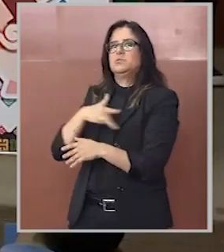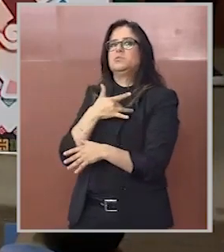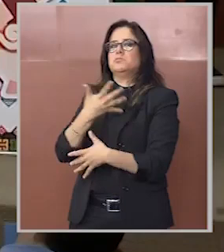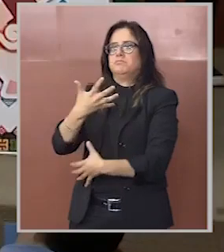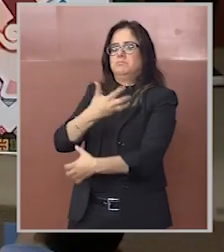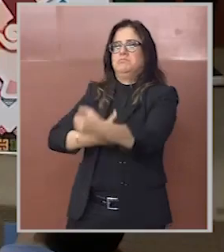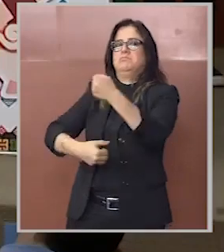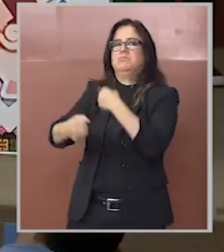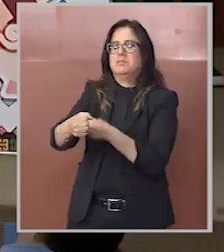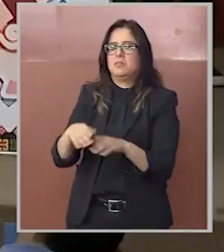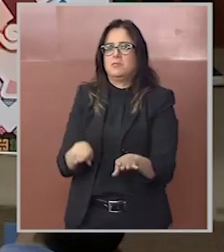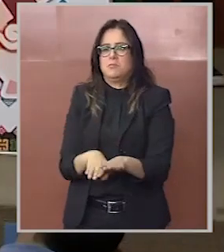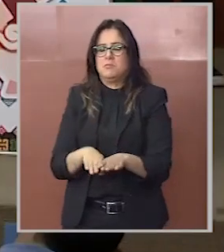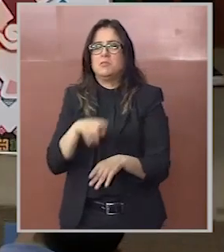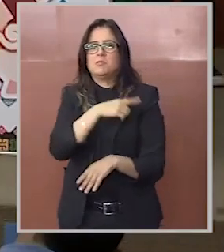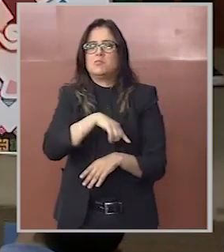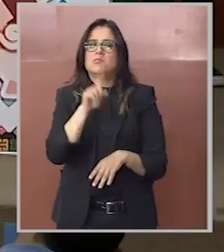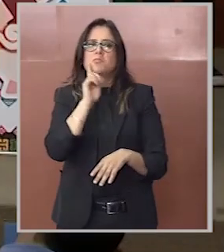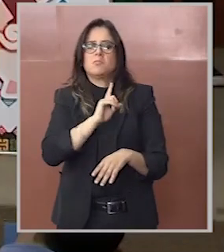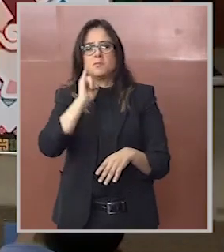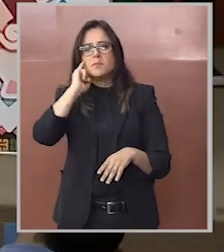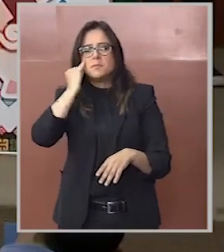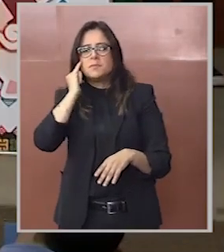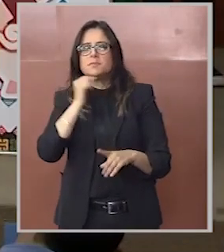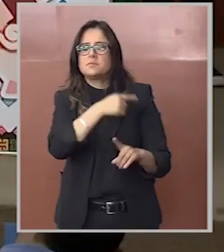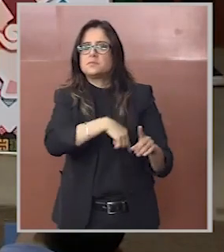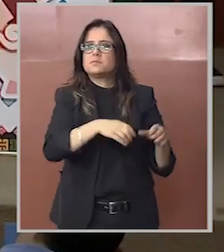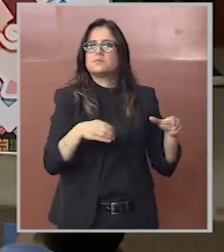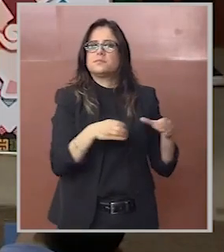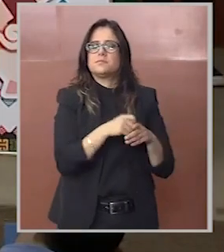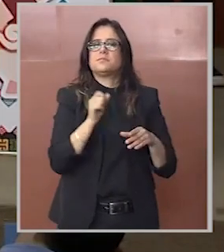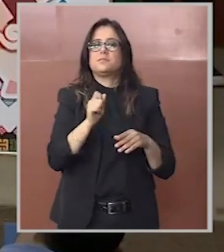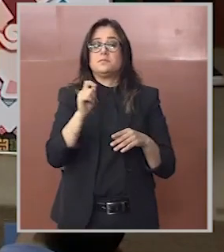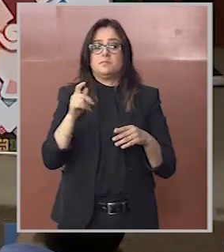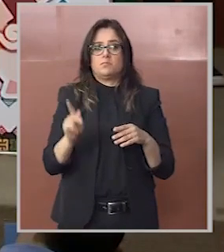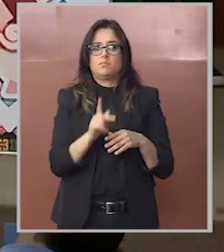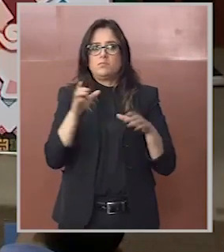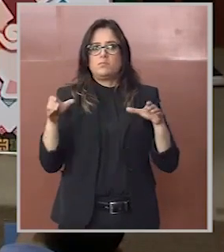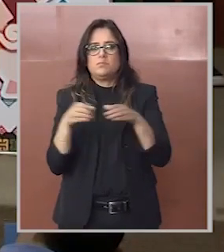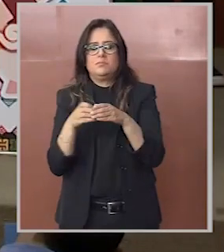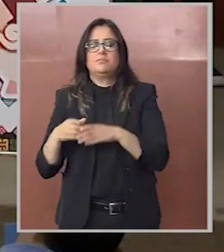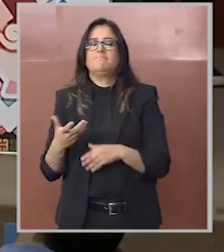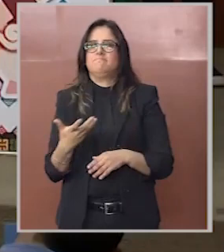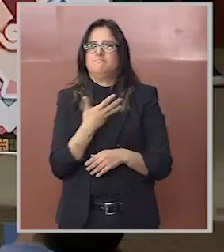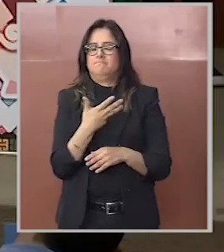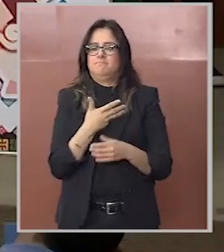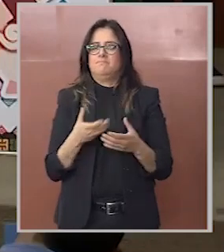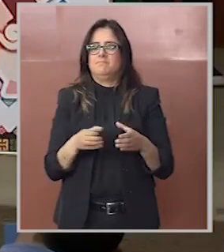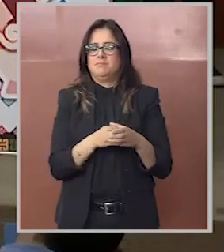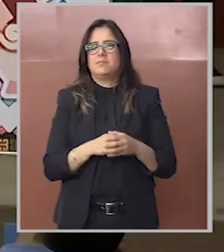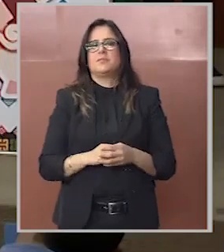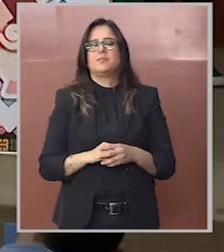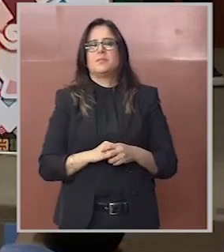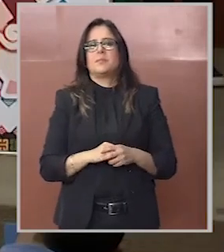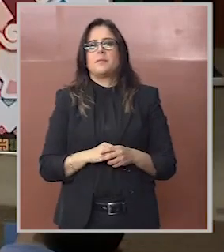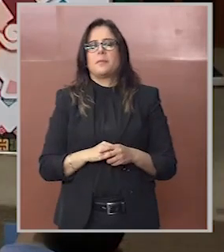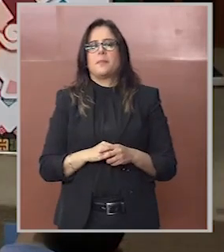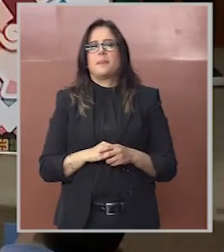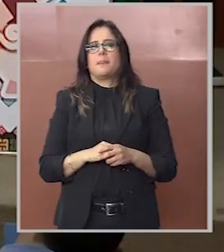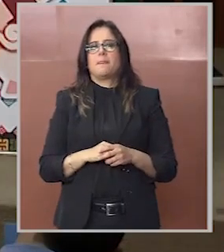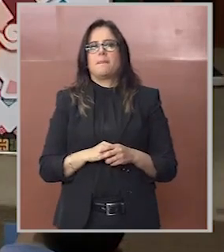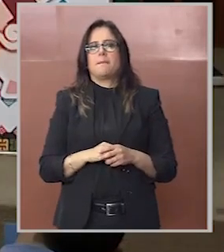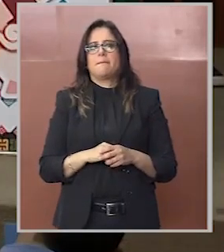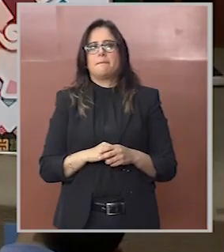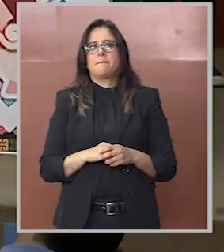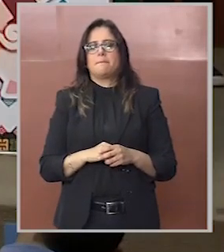nosotras como mujeres indígenas como parte de nuestros pueblos lo vemos que lo tienen no entonces y bueno otra de las cosas que nos gustar y